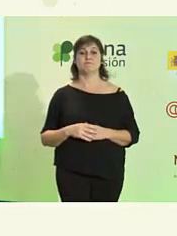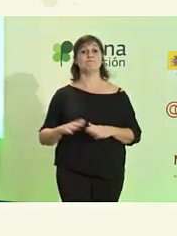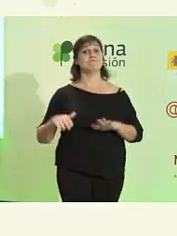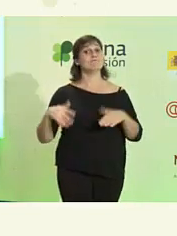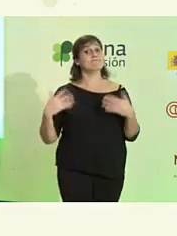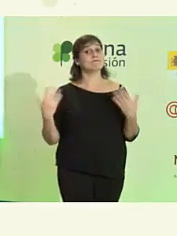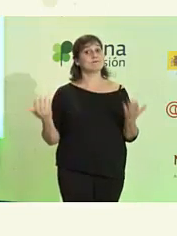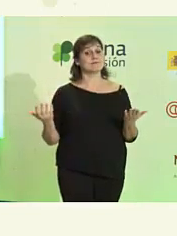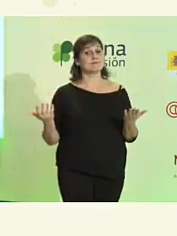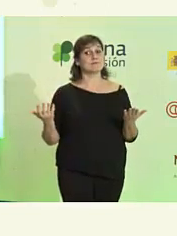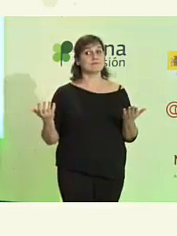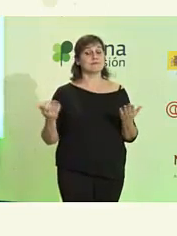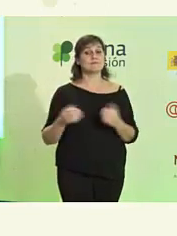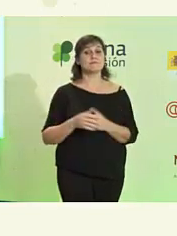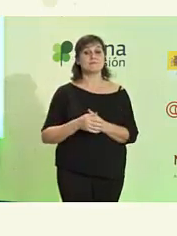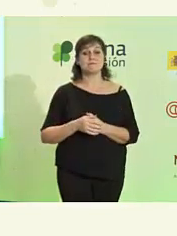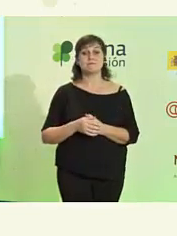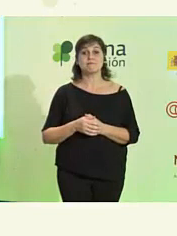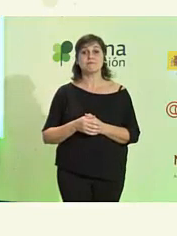Así que